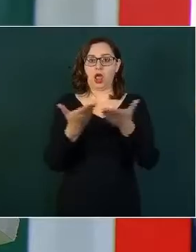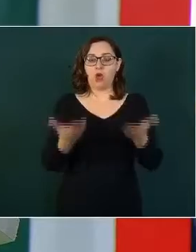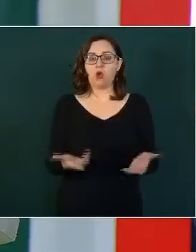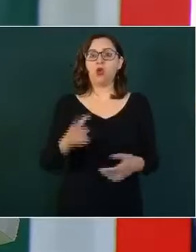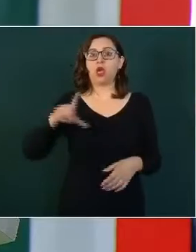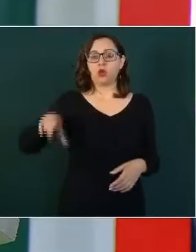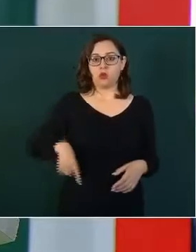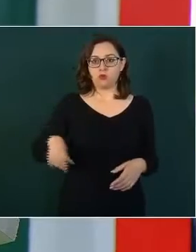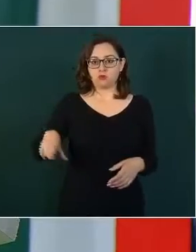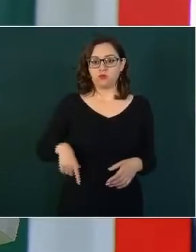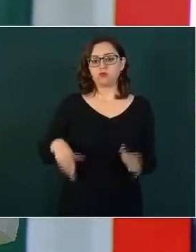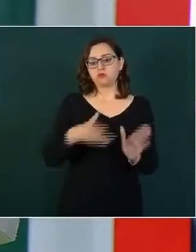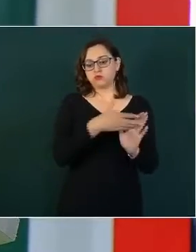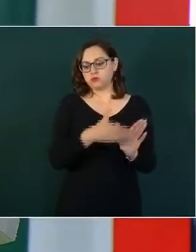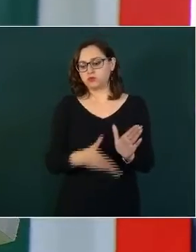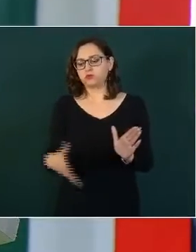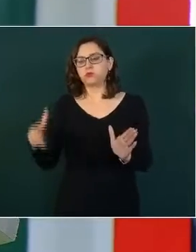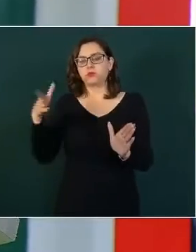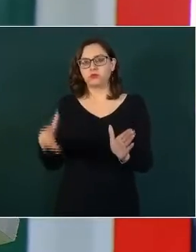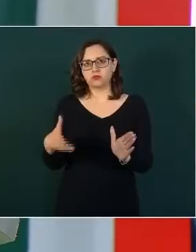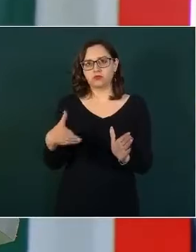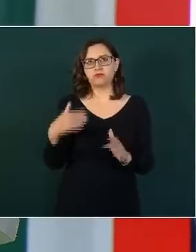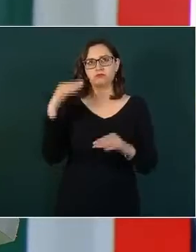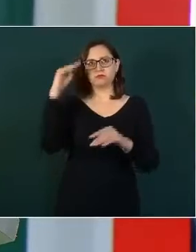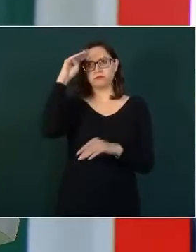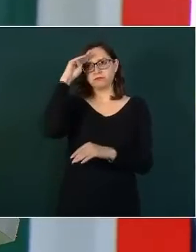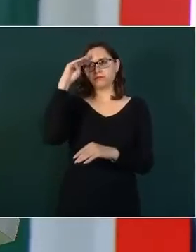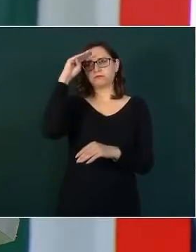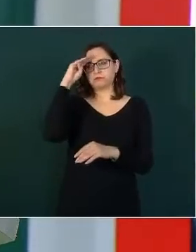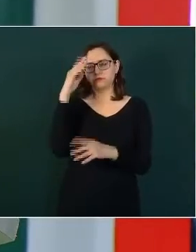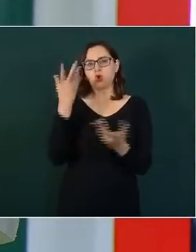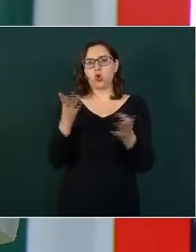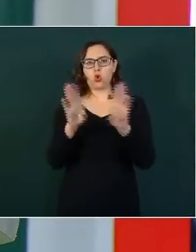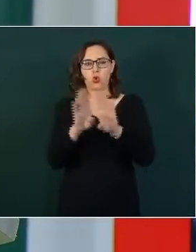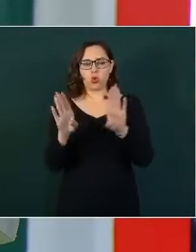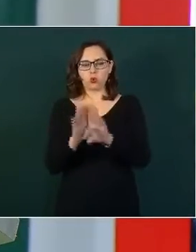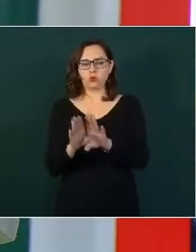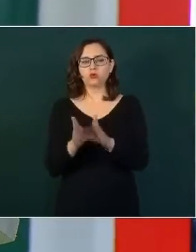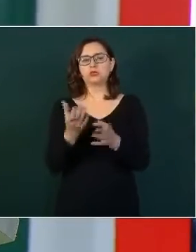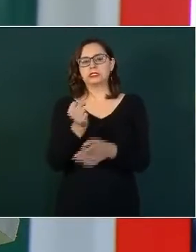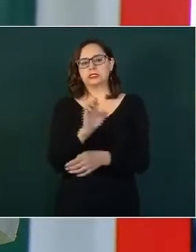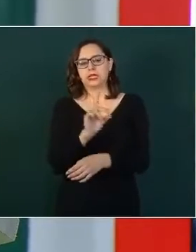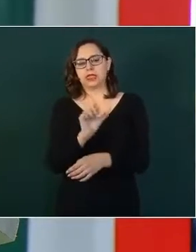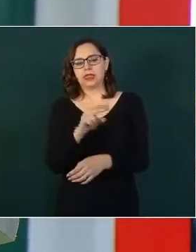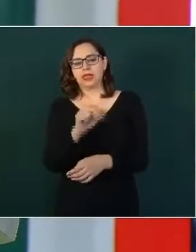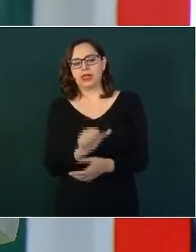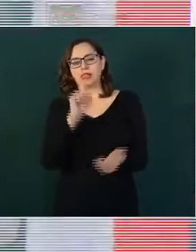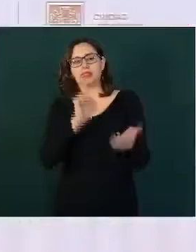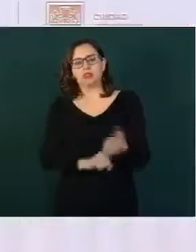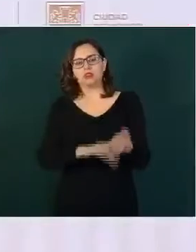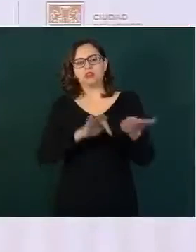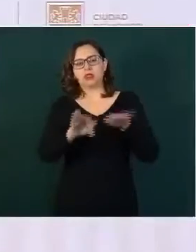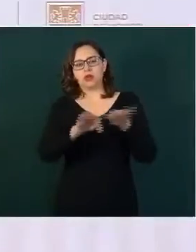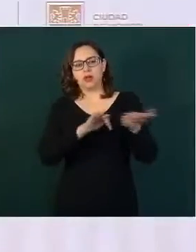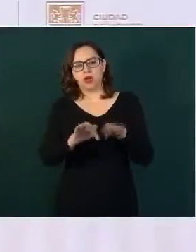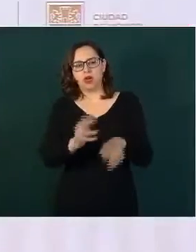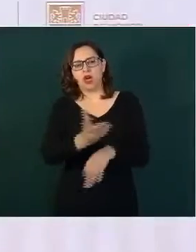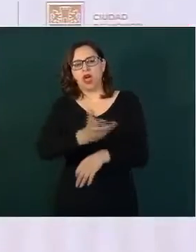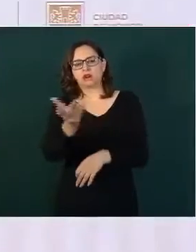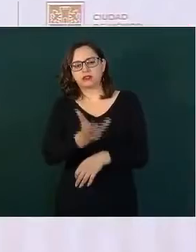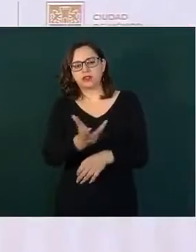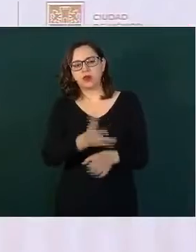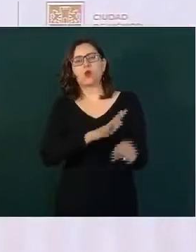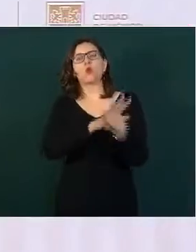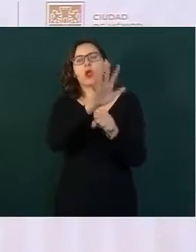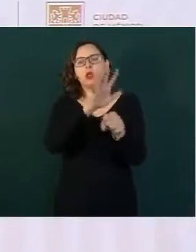el análisis que desde hace tiempo se ha venido realizando sobre el papel de la Secretaría de la Defensa Nacional en cuanto a que